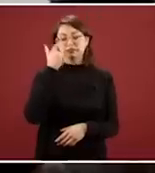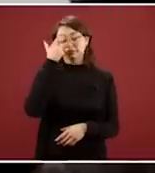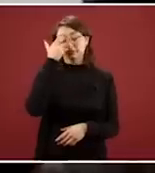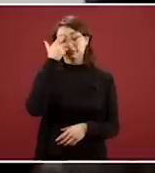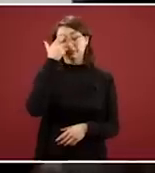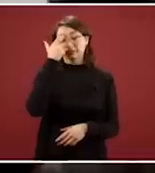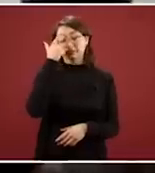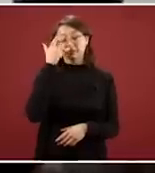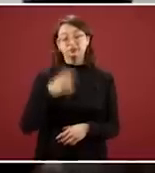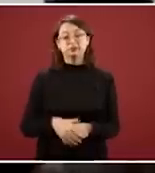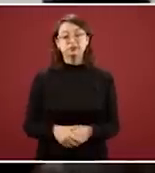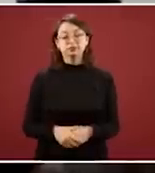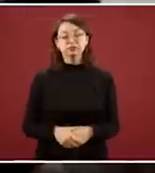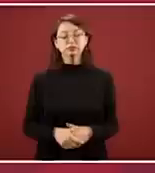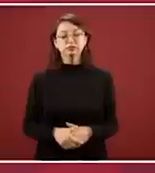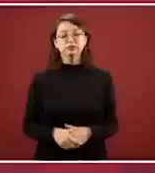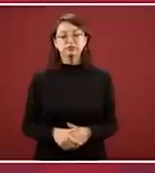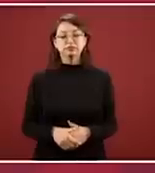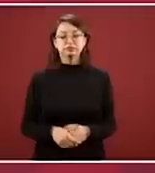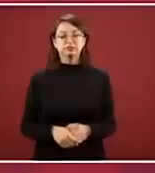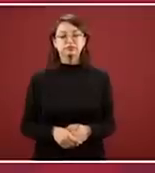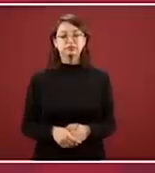Esto va a ayudar mucho a que